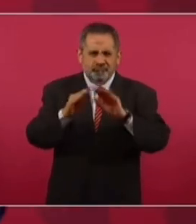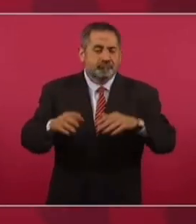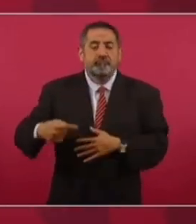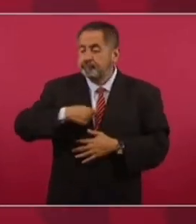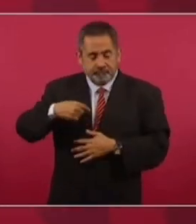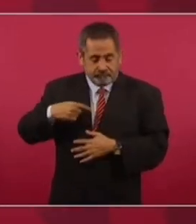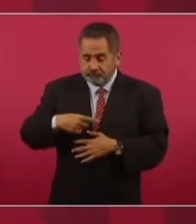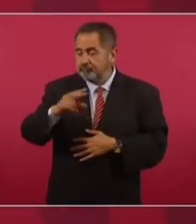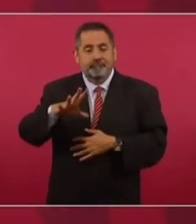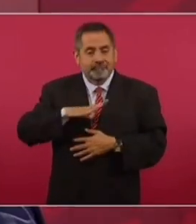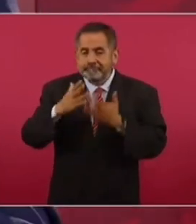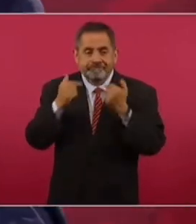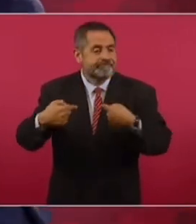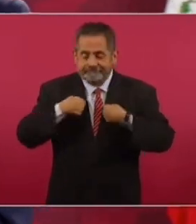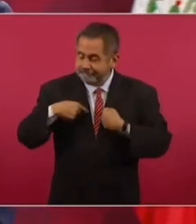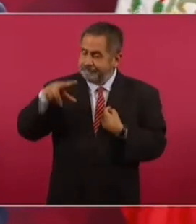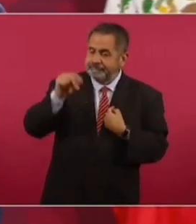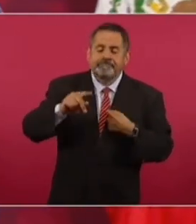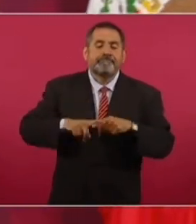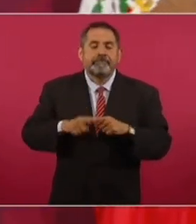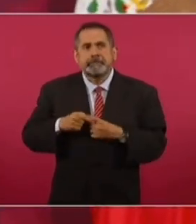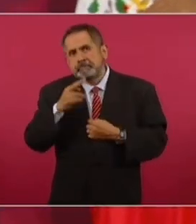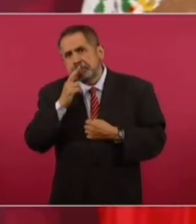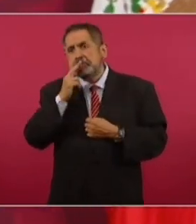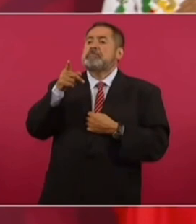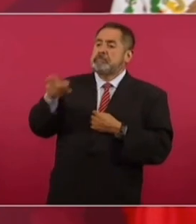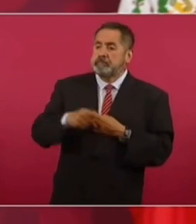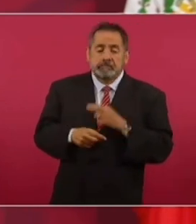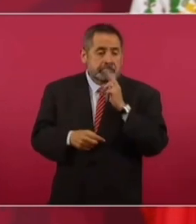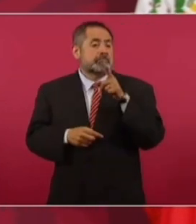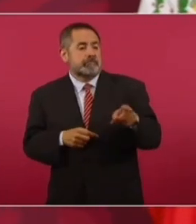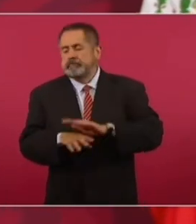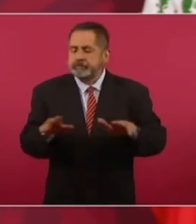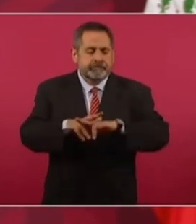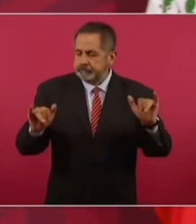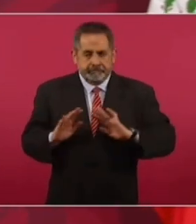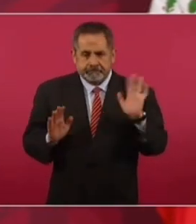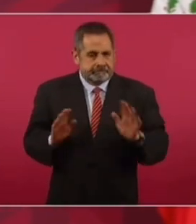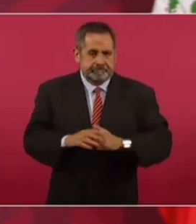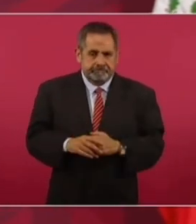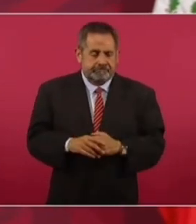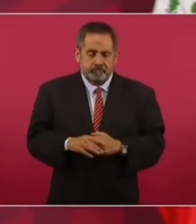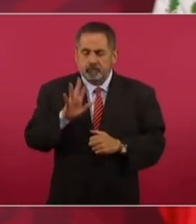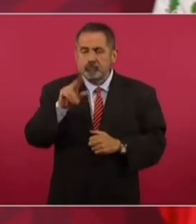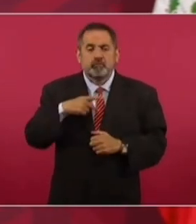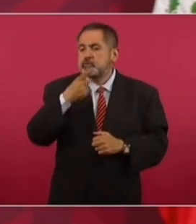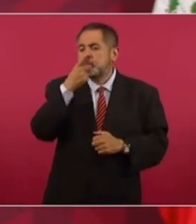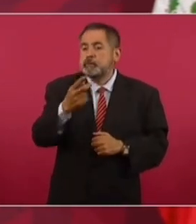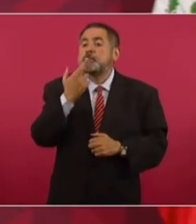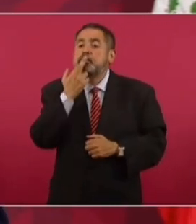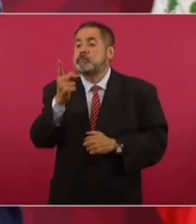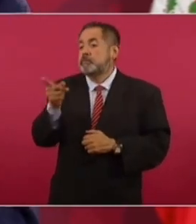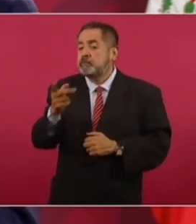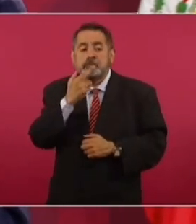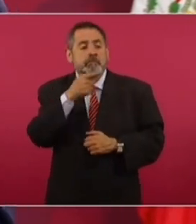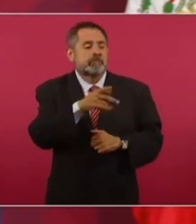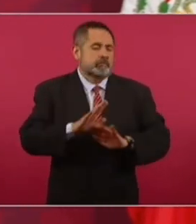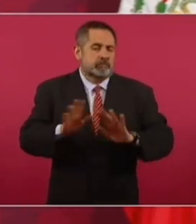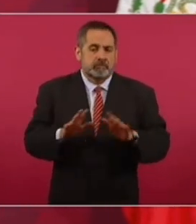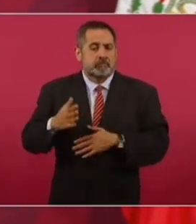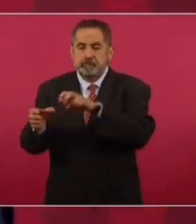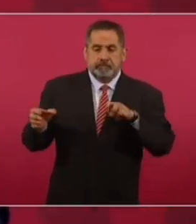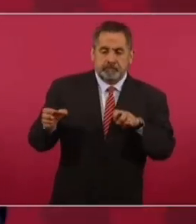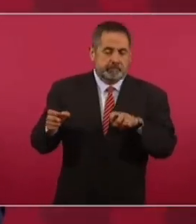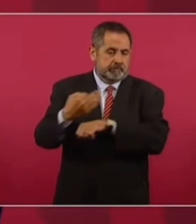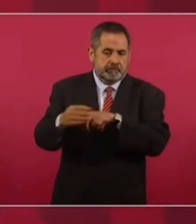voy a manifestarme por ninguno. Los que pertenecen a